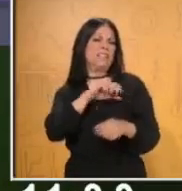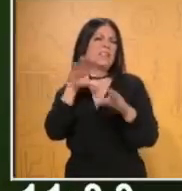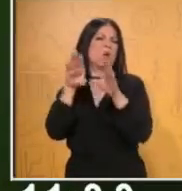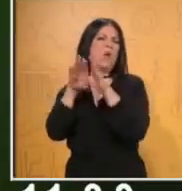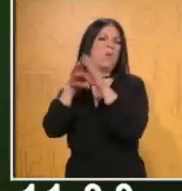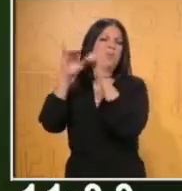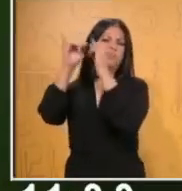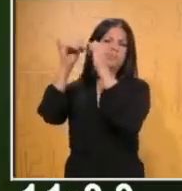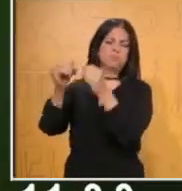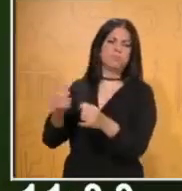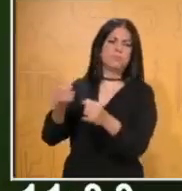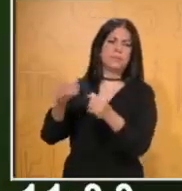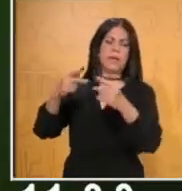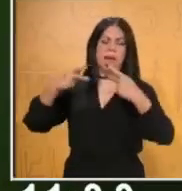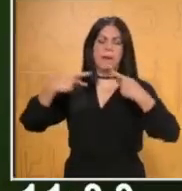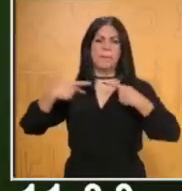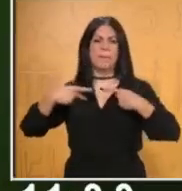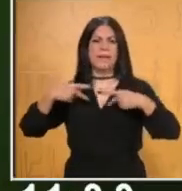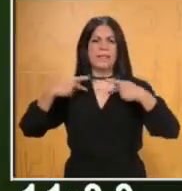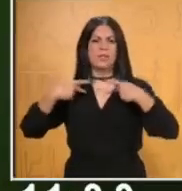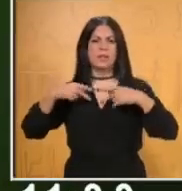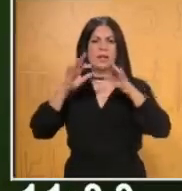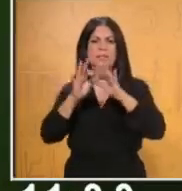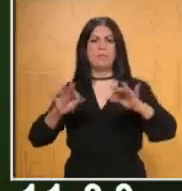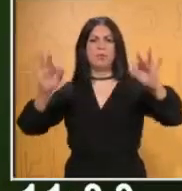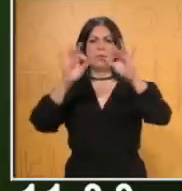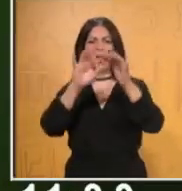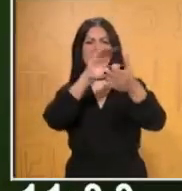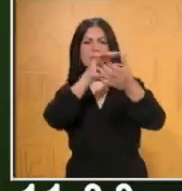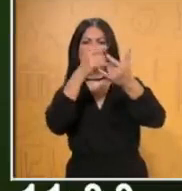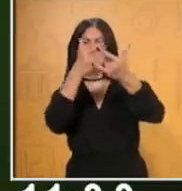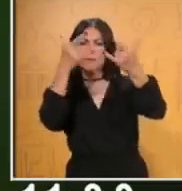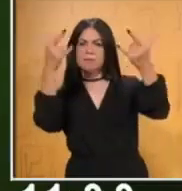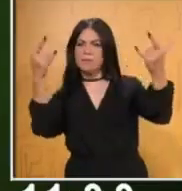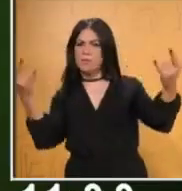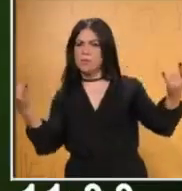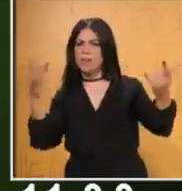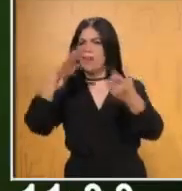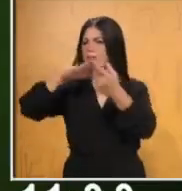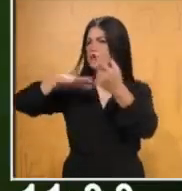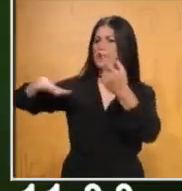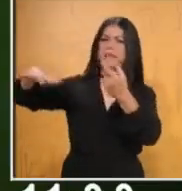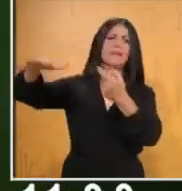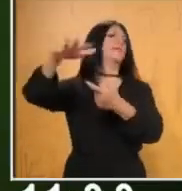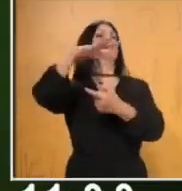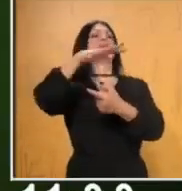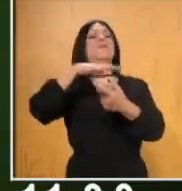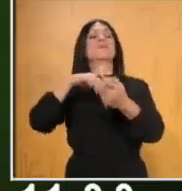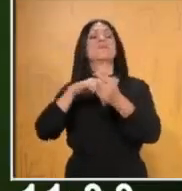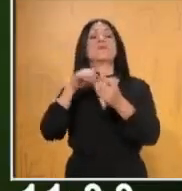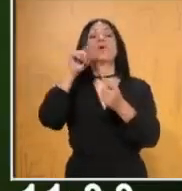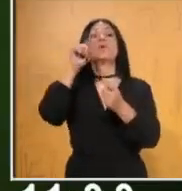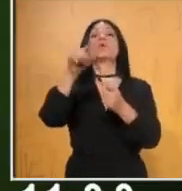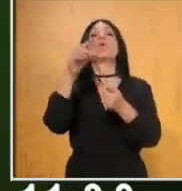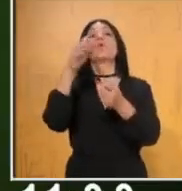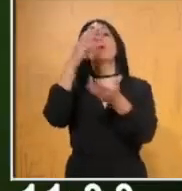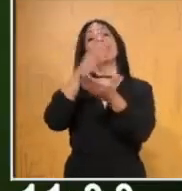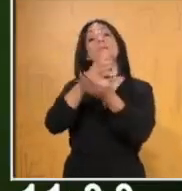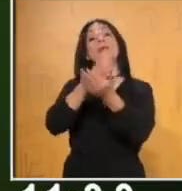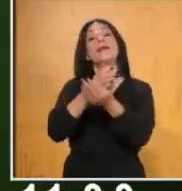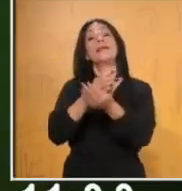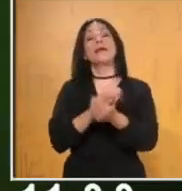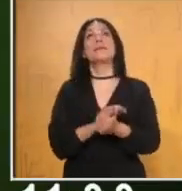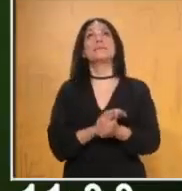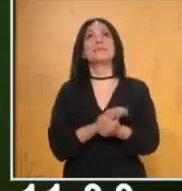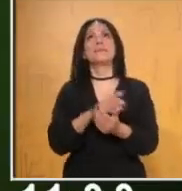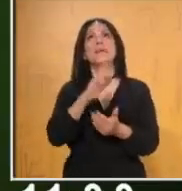y ambientes de la obra leída. Muy bien. Los materiales, recuerda tener a la mano tu libreta de la asignatura,